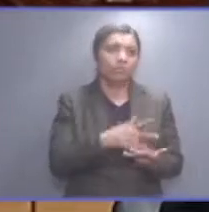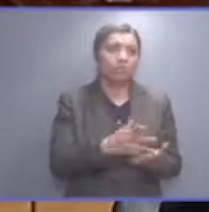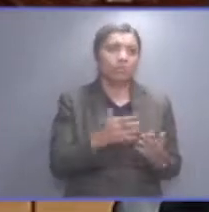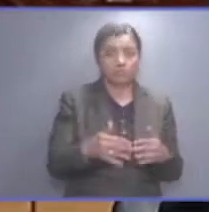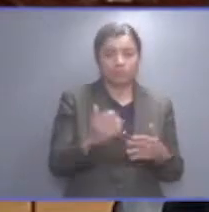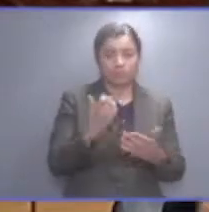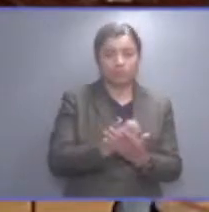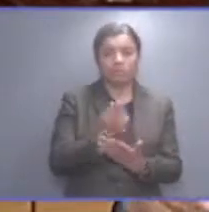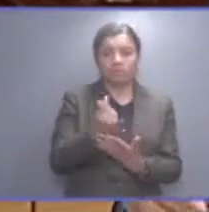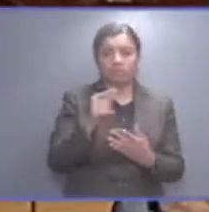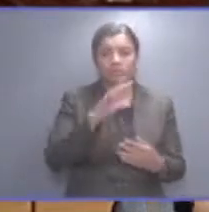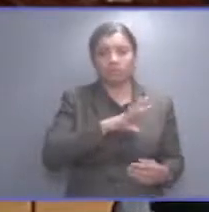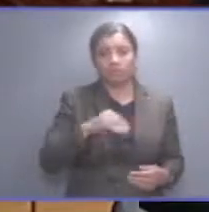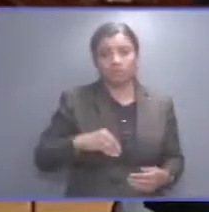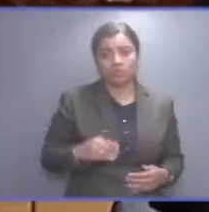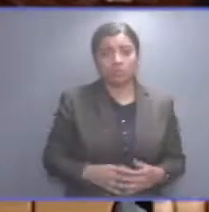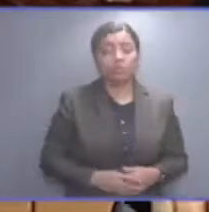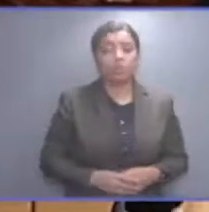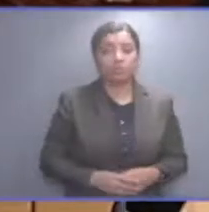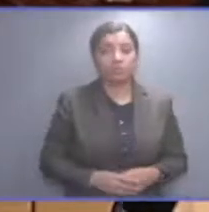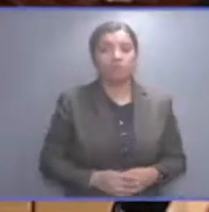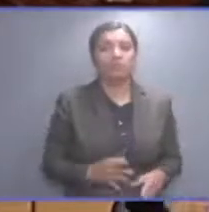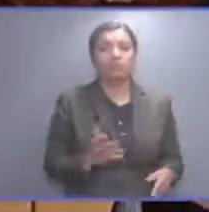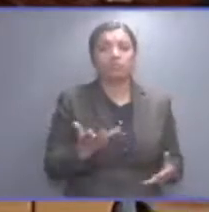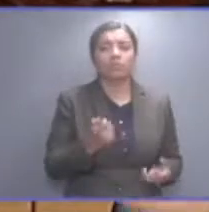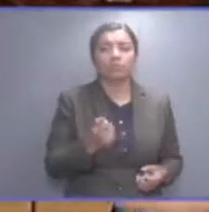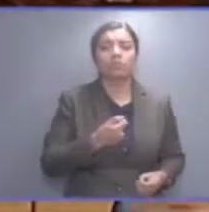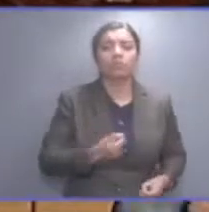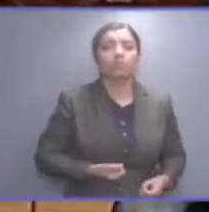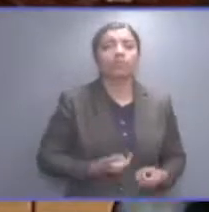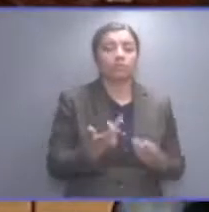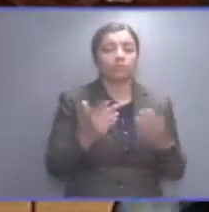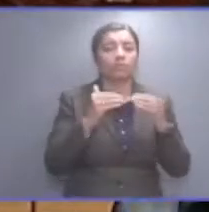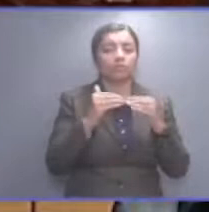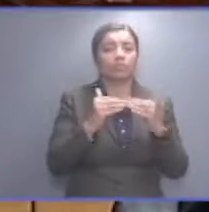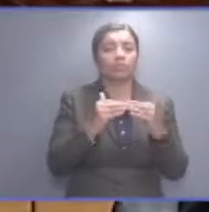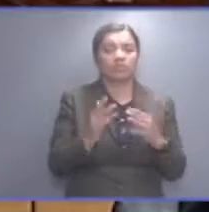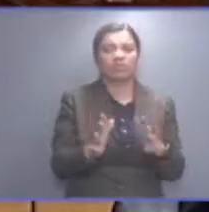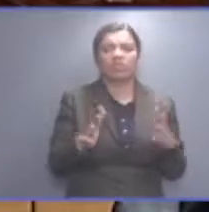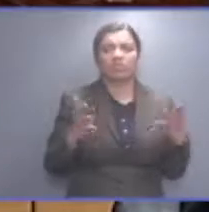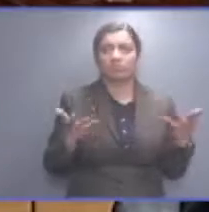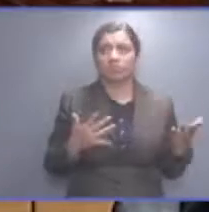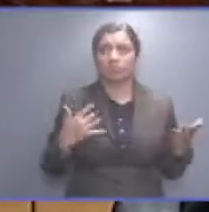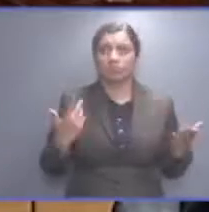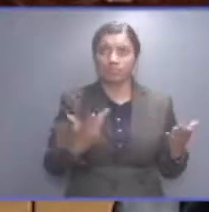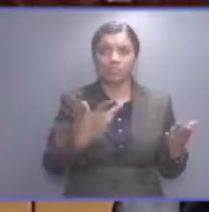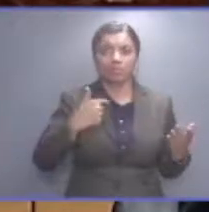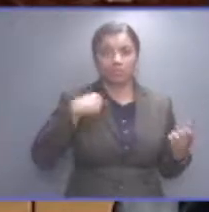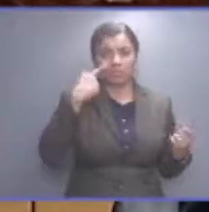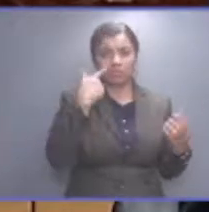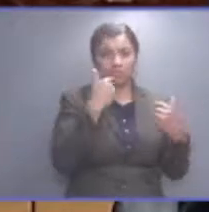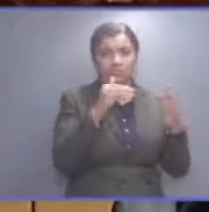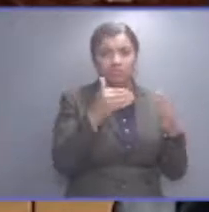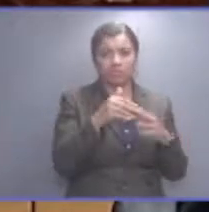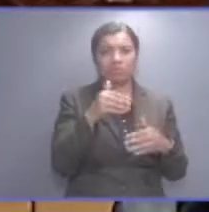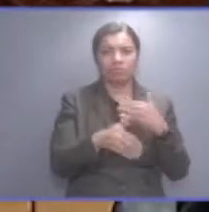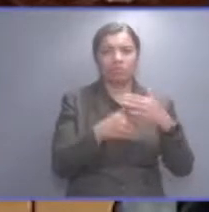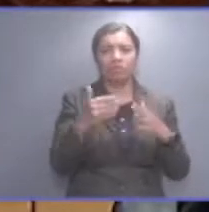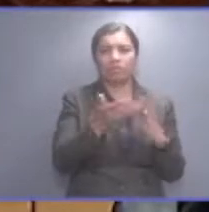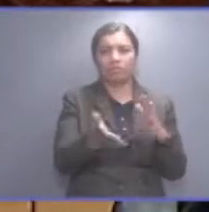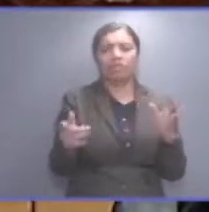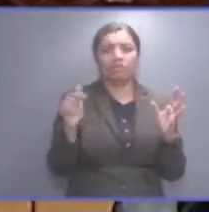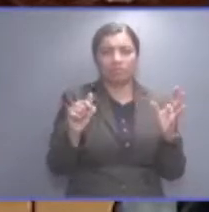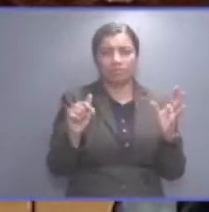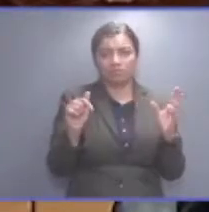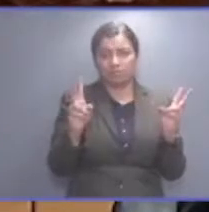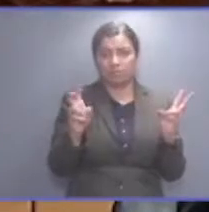la economía familiar. Quiero decir también que hemos recibido diferentes tipos de insumo por parte